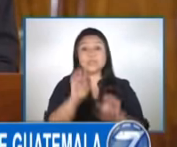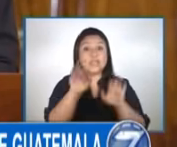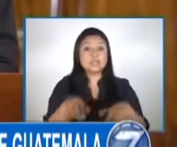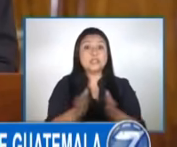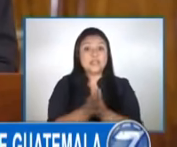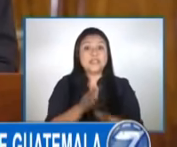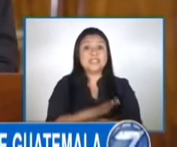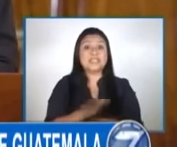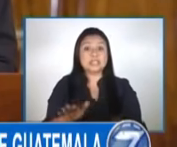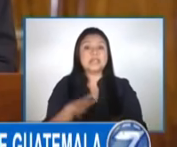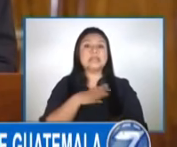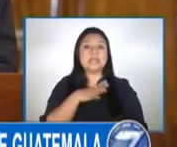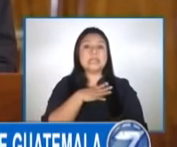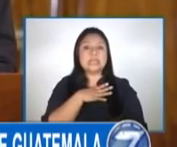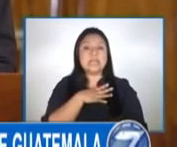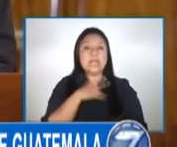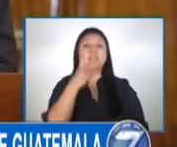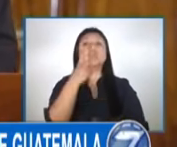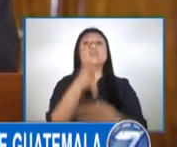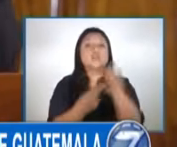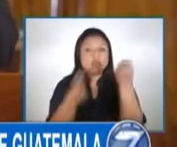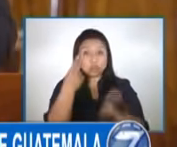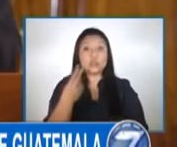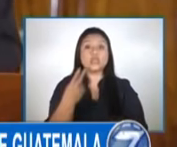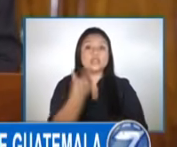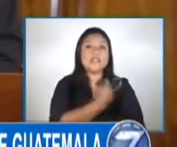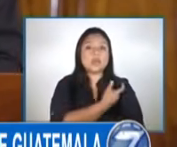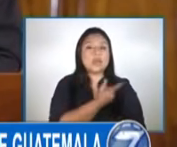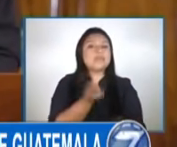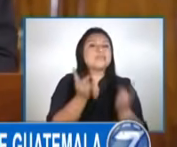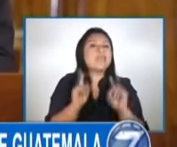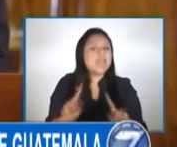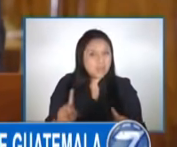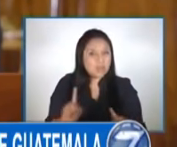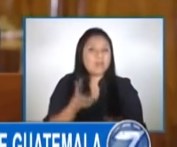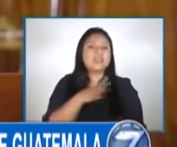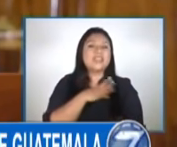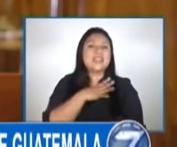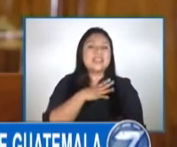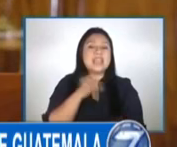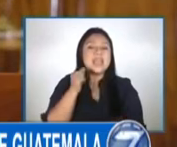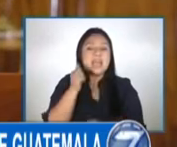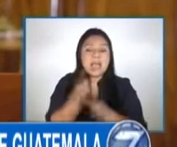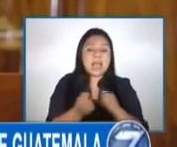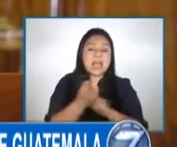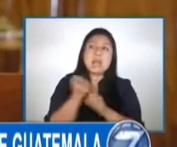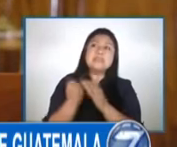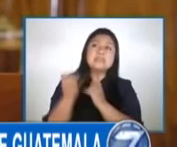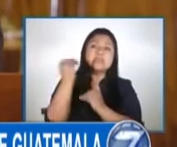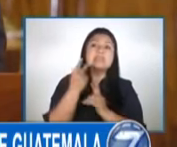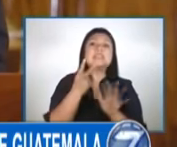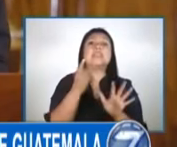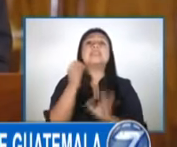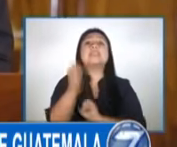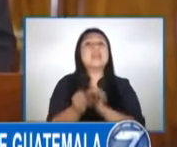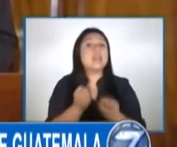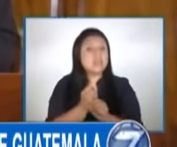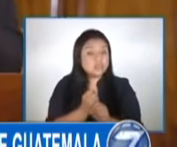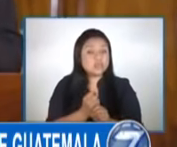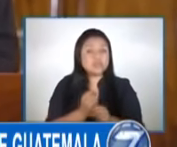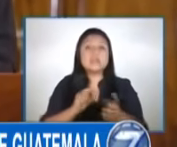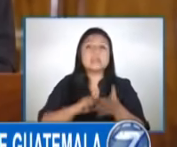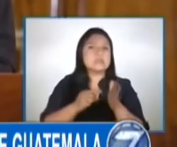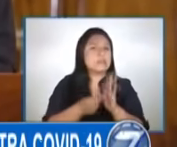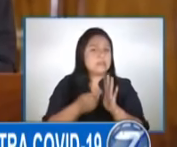fallecidos poseían esquemas completos de vacunación, pero sin embargo tenían una edad promedio superior a los 70 años, es decir,